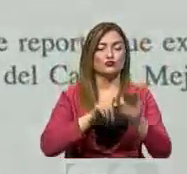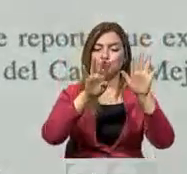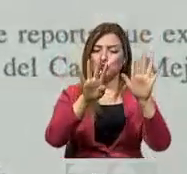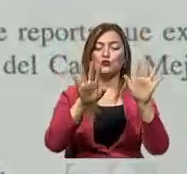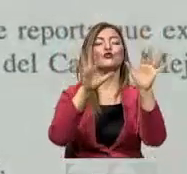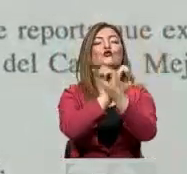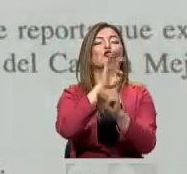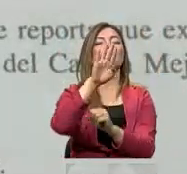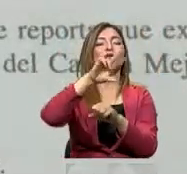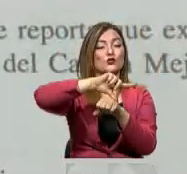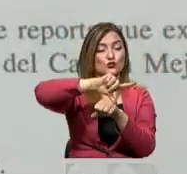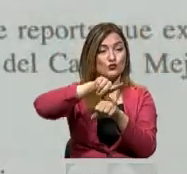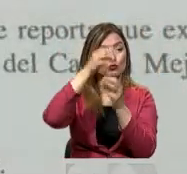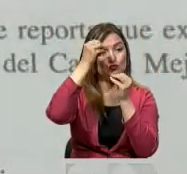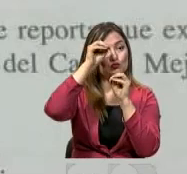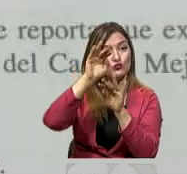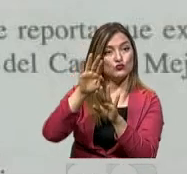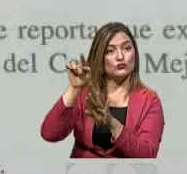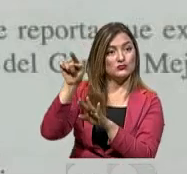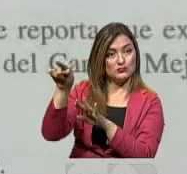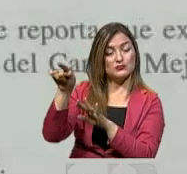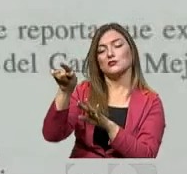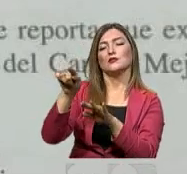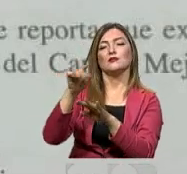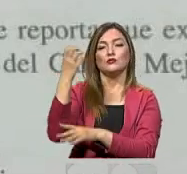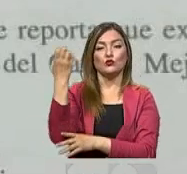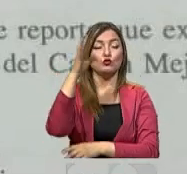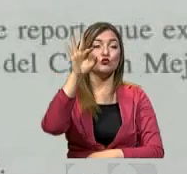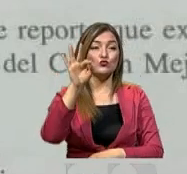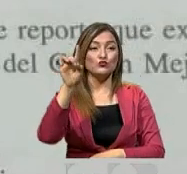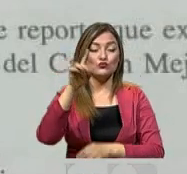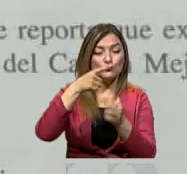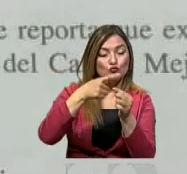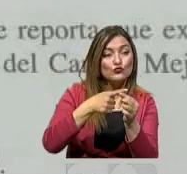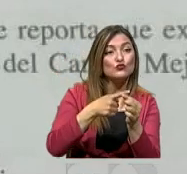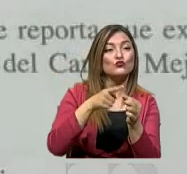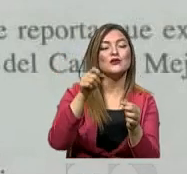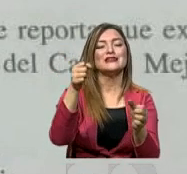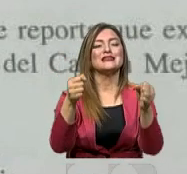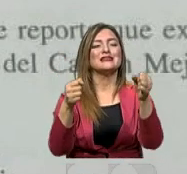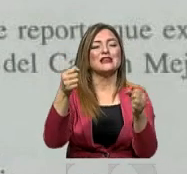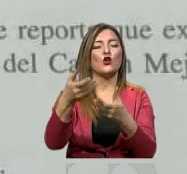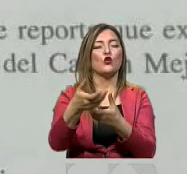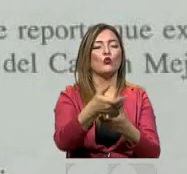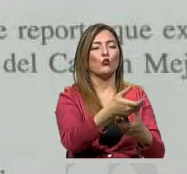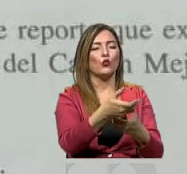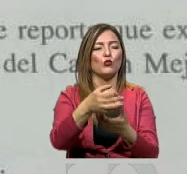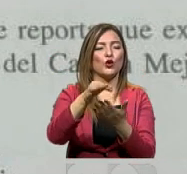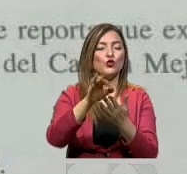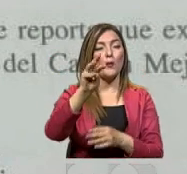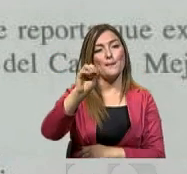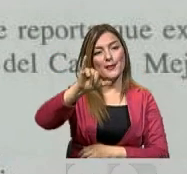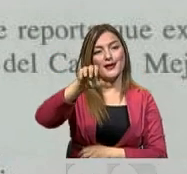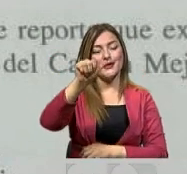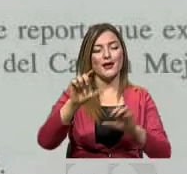horas con 43 minutos, se reporta desde el despacho de la sala EQ911 Quito sobre un vehículo del Cuerpo de Bomberos del Cantón Mejía